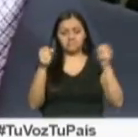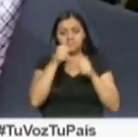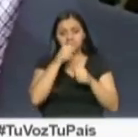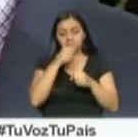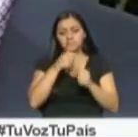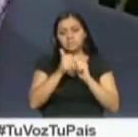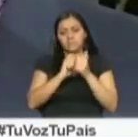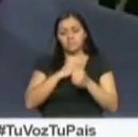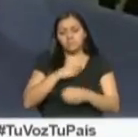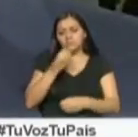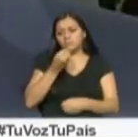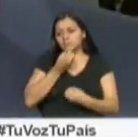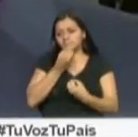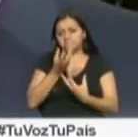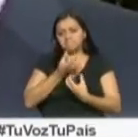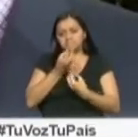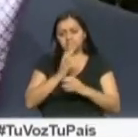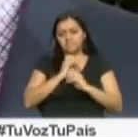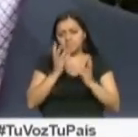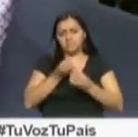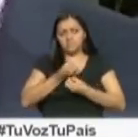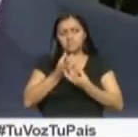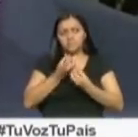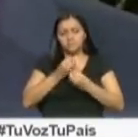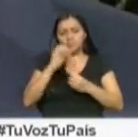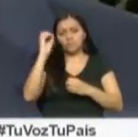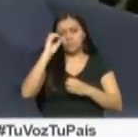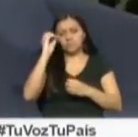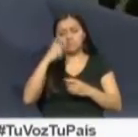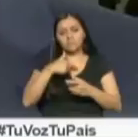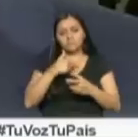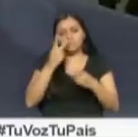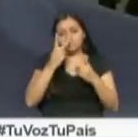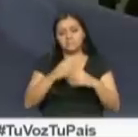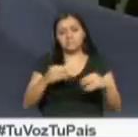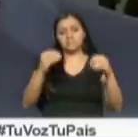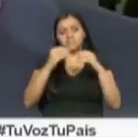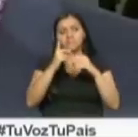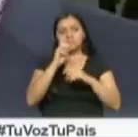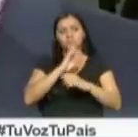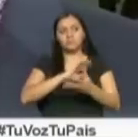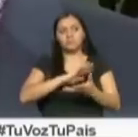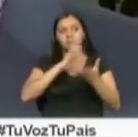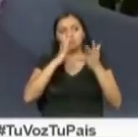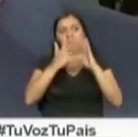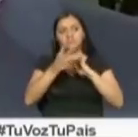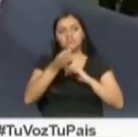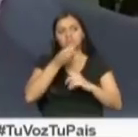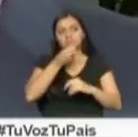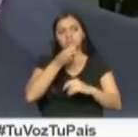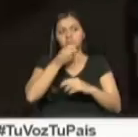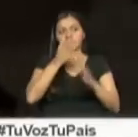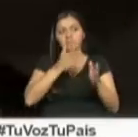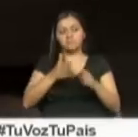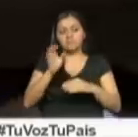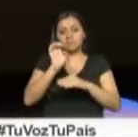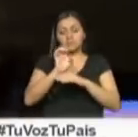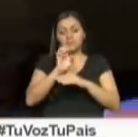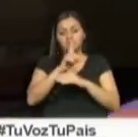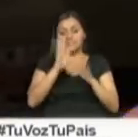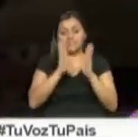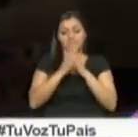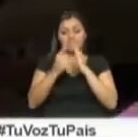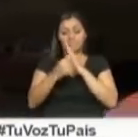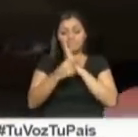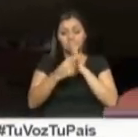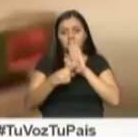ha podido expresar su opinión y su criterio acerca de la evolución del periodismo y la política en el Ecuador. El libro además